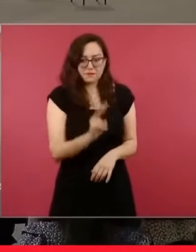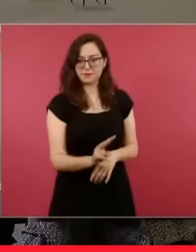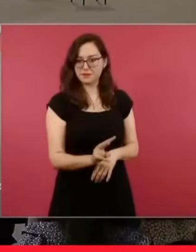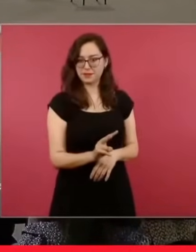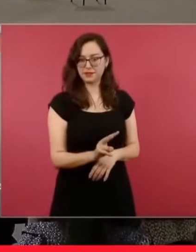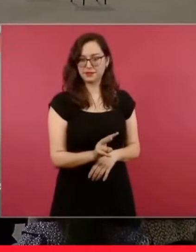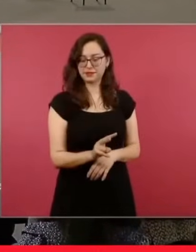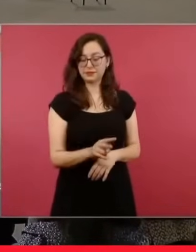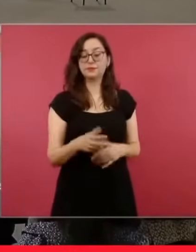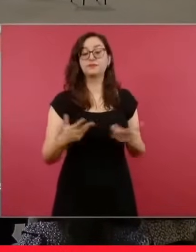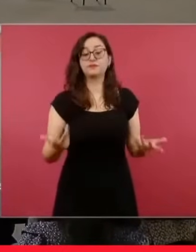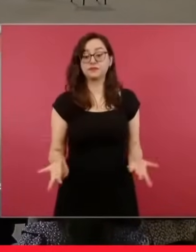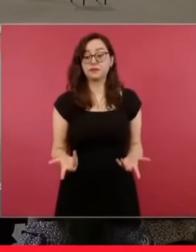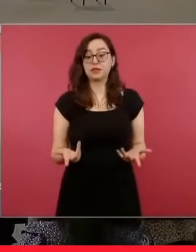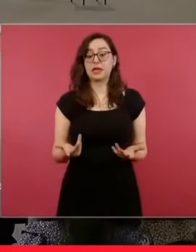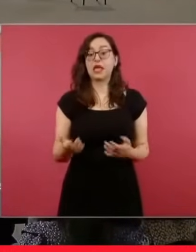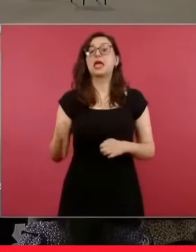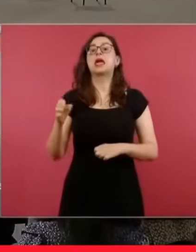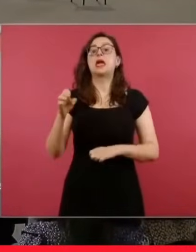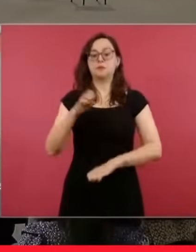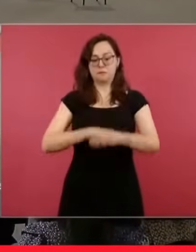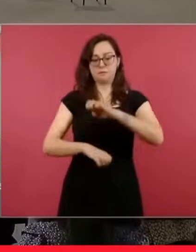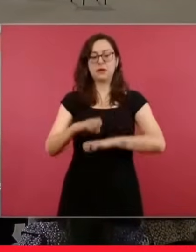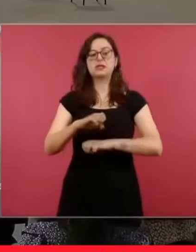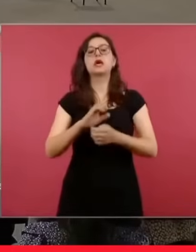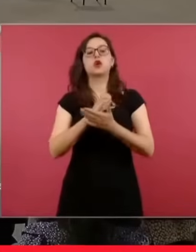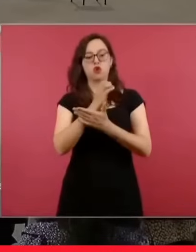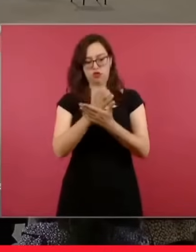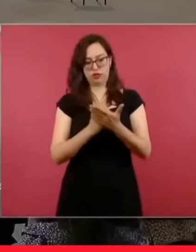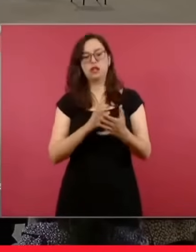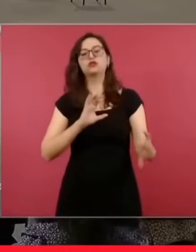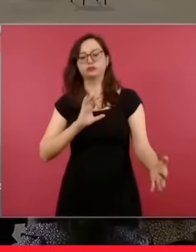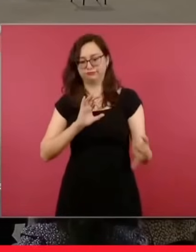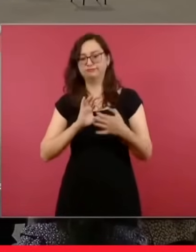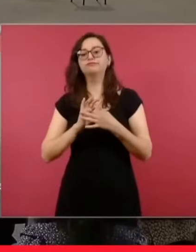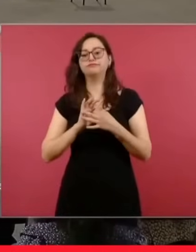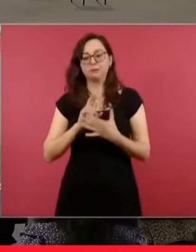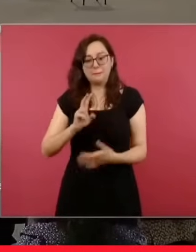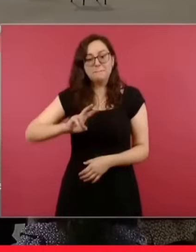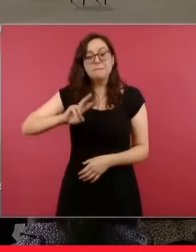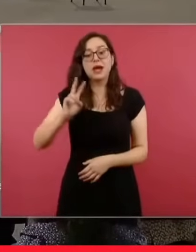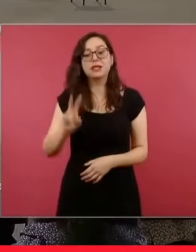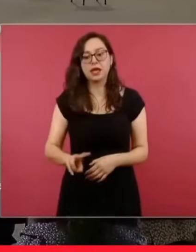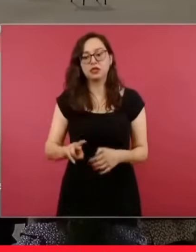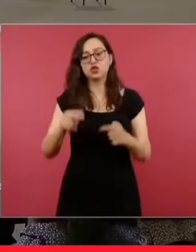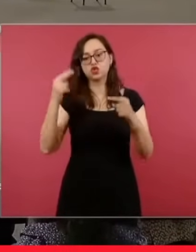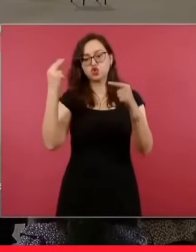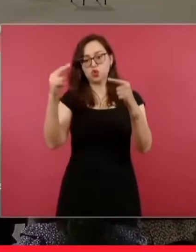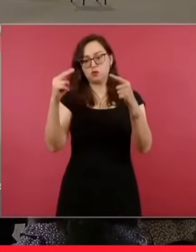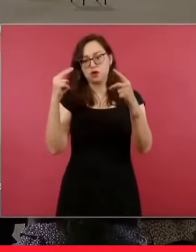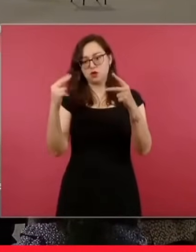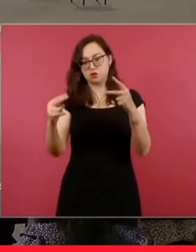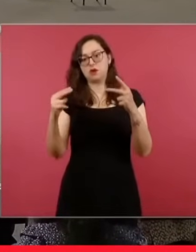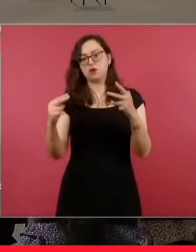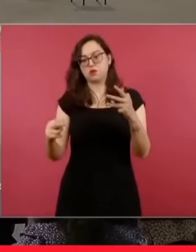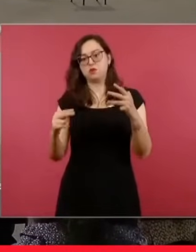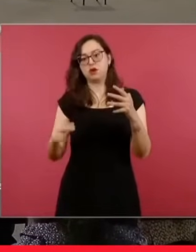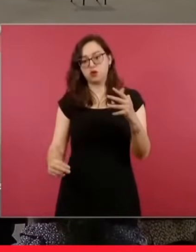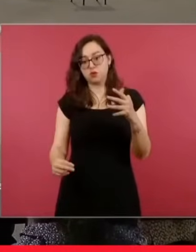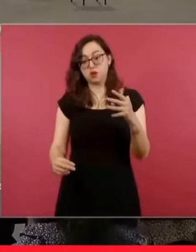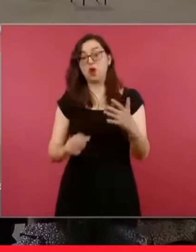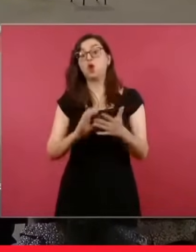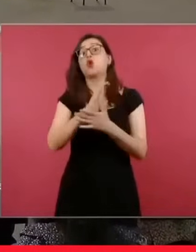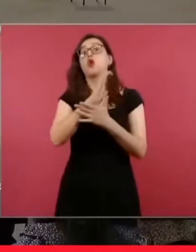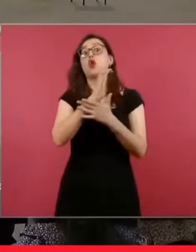los nombres de las empresas que le prestan servicio a Pemex, los contratos vigentes y sus